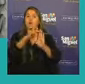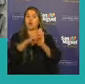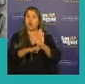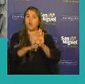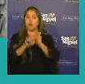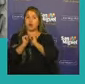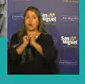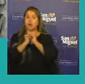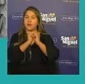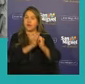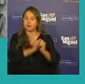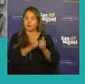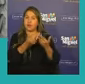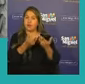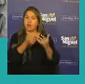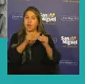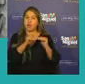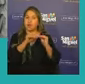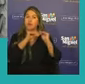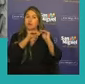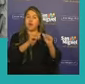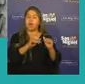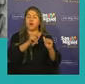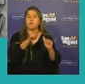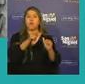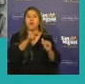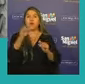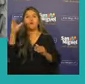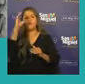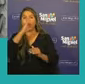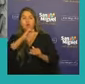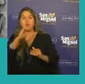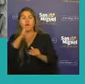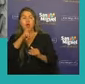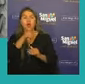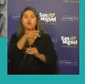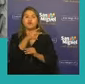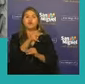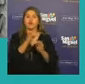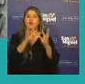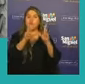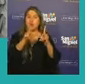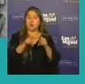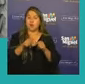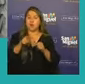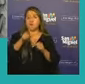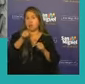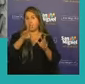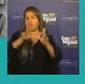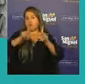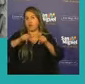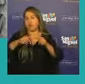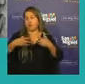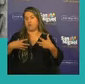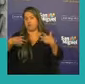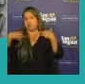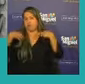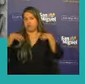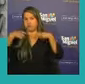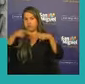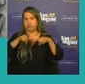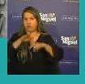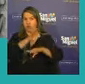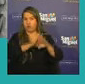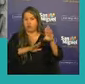poder reubicar en otros lados, hacer búsqueda de sus familias para que puedan generar otras redes, es